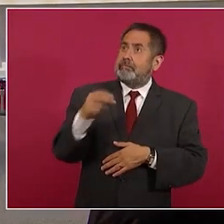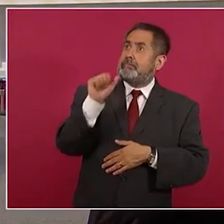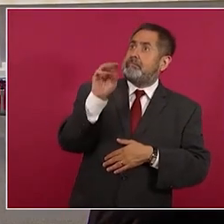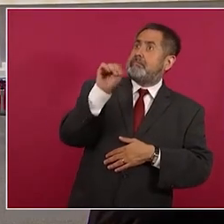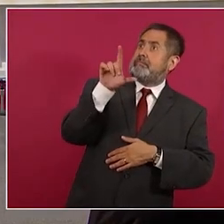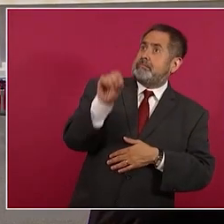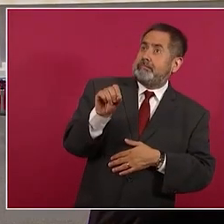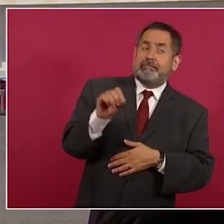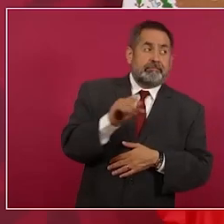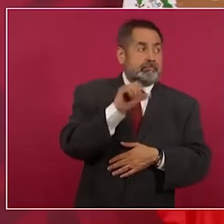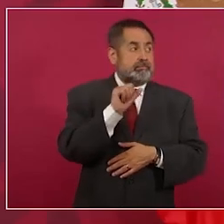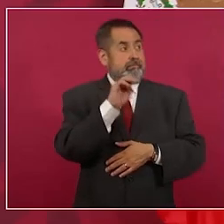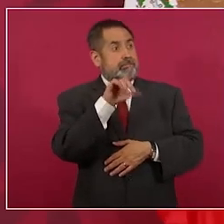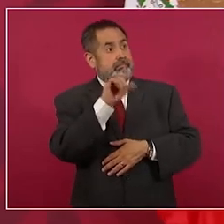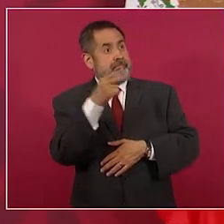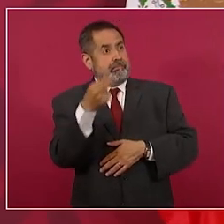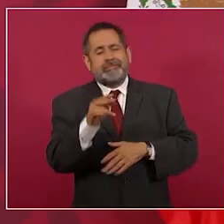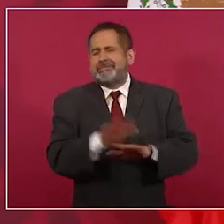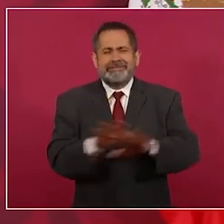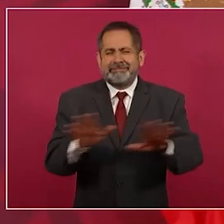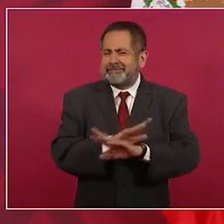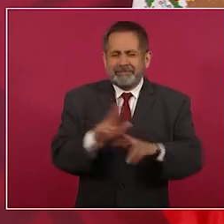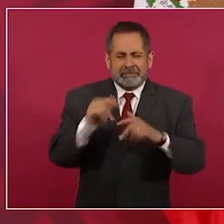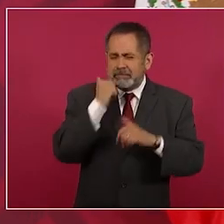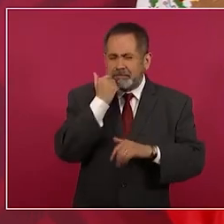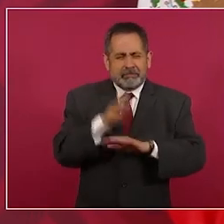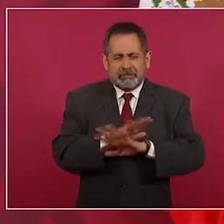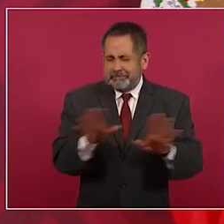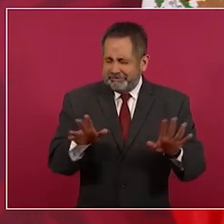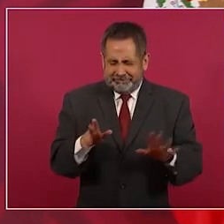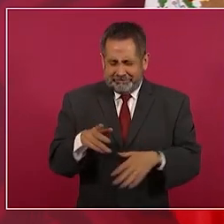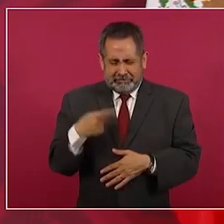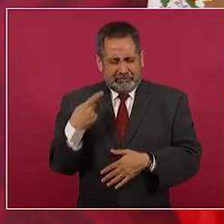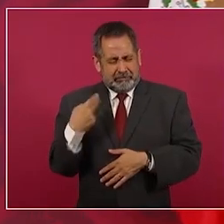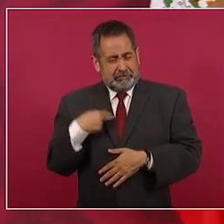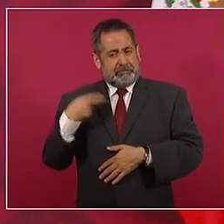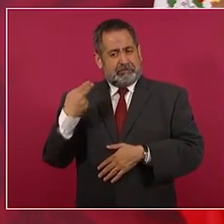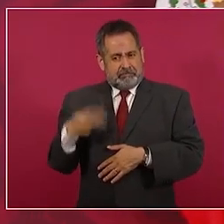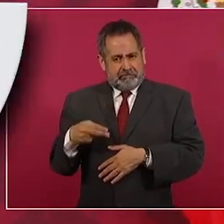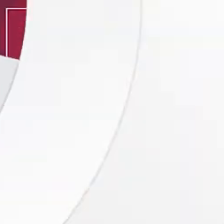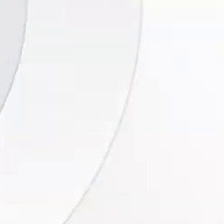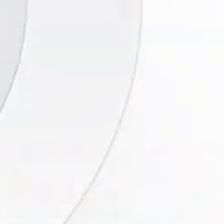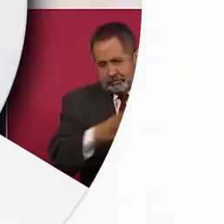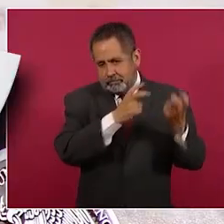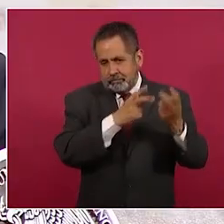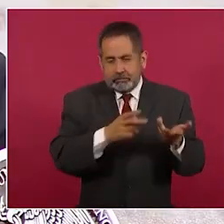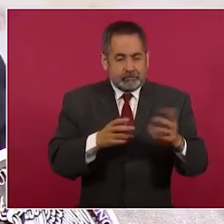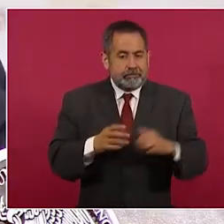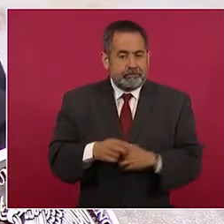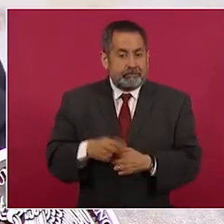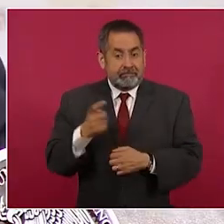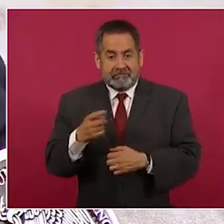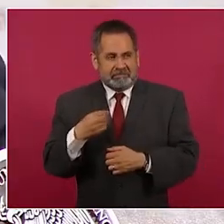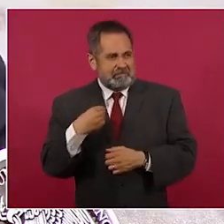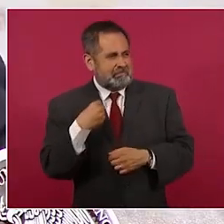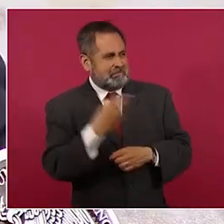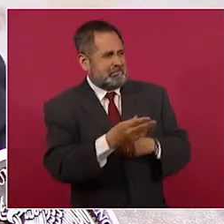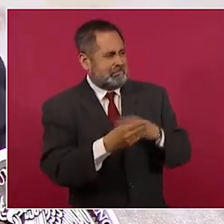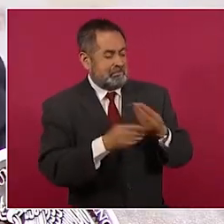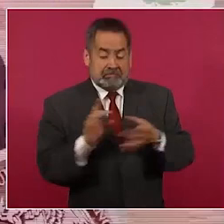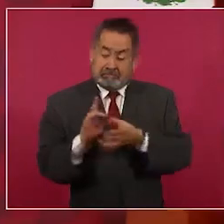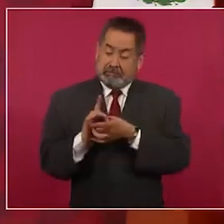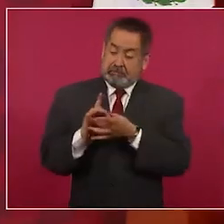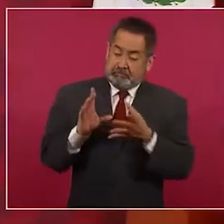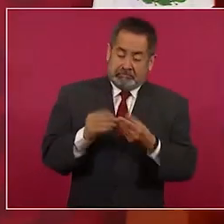y nada, absolutamente. Y así entregaron